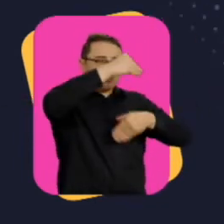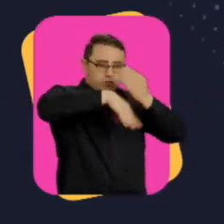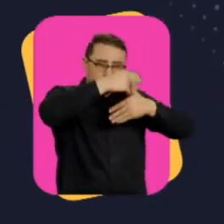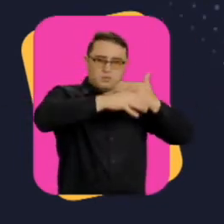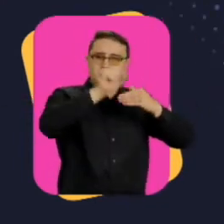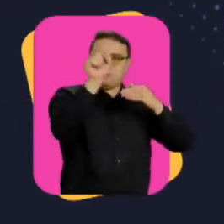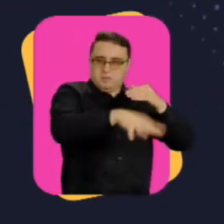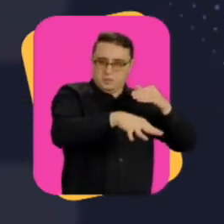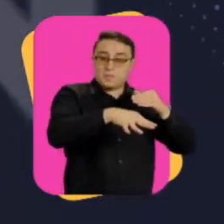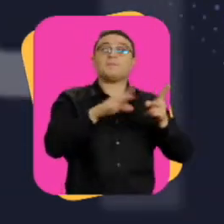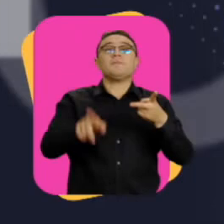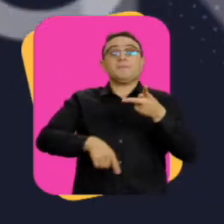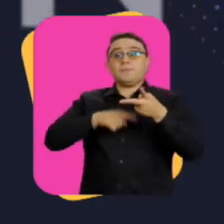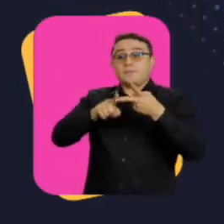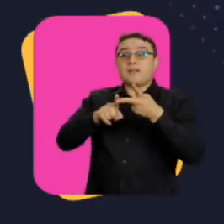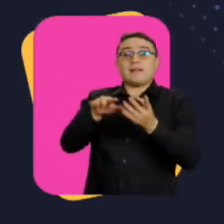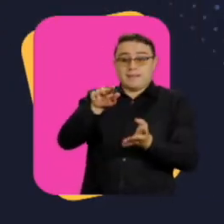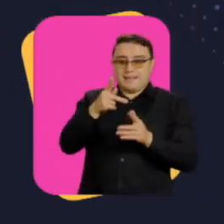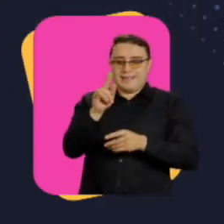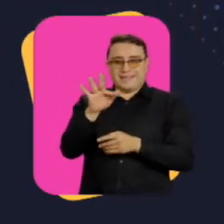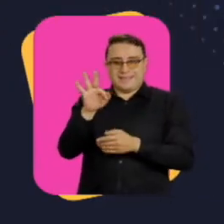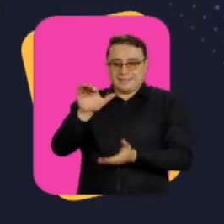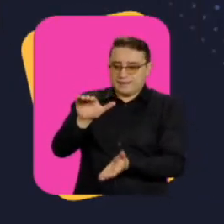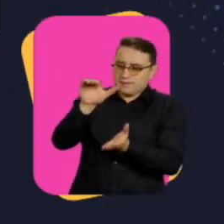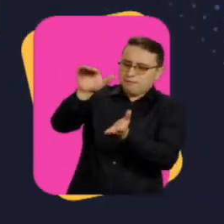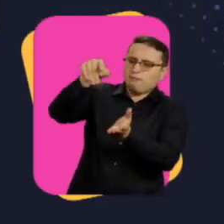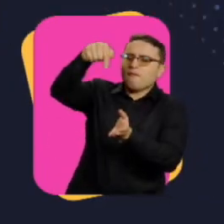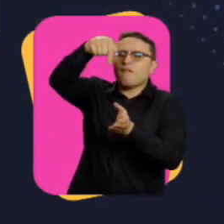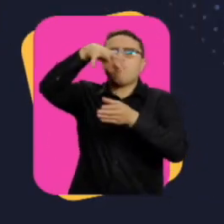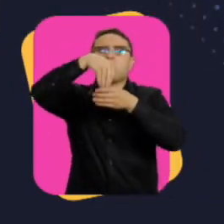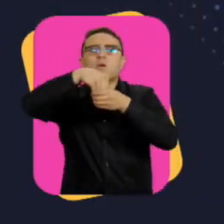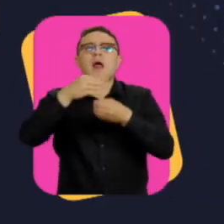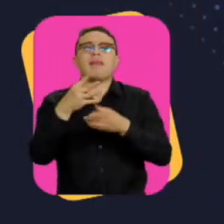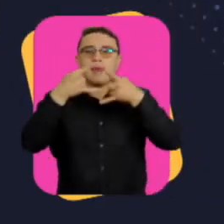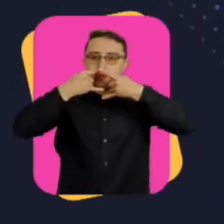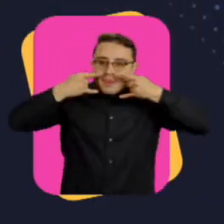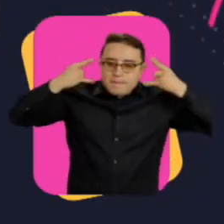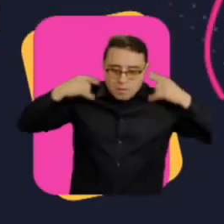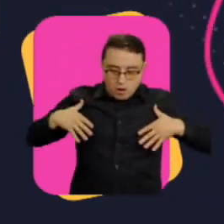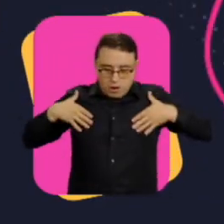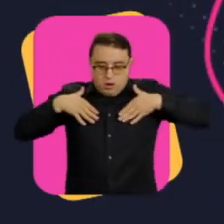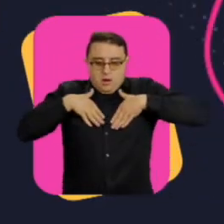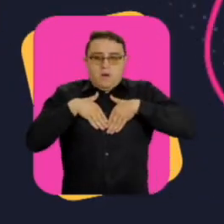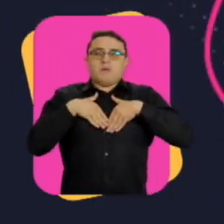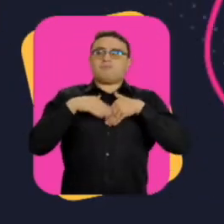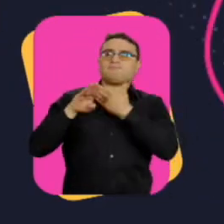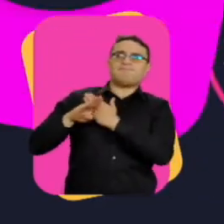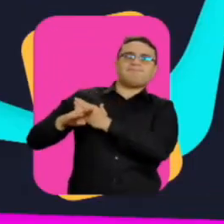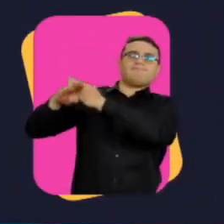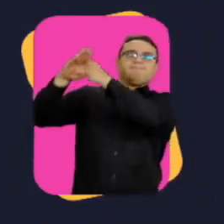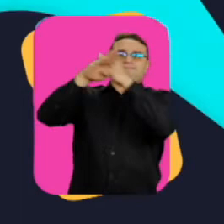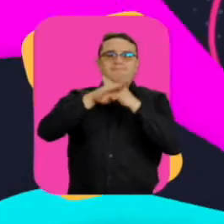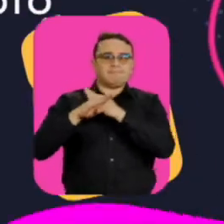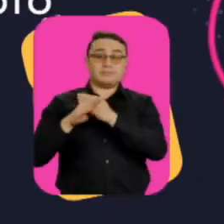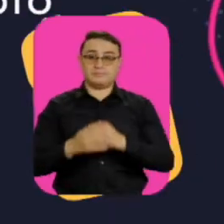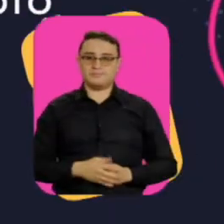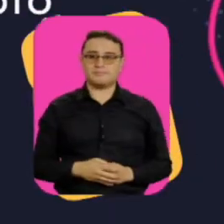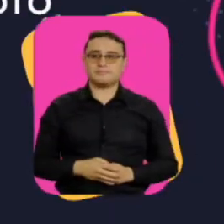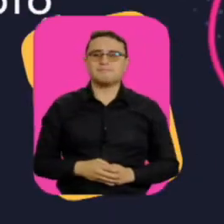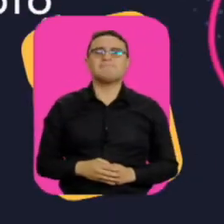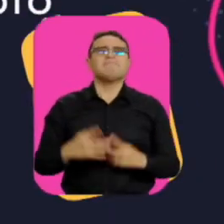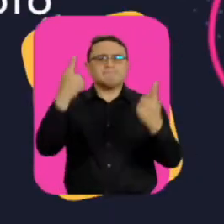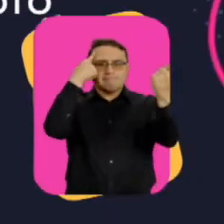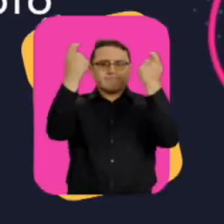desechables, además de brindar un kit de prevención con tapabocas y trajes antifluido para cada día.